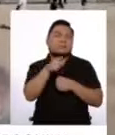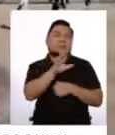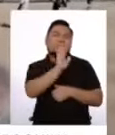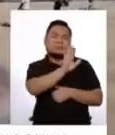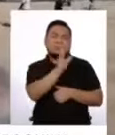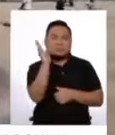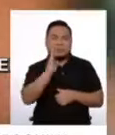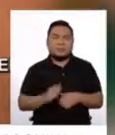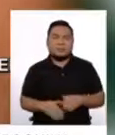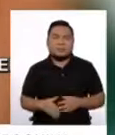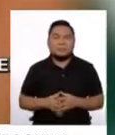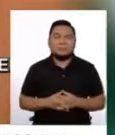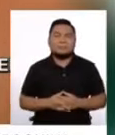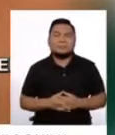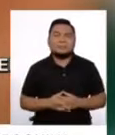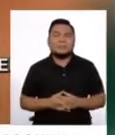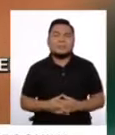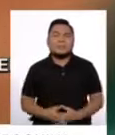refresco en Brasil.